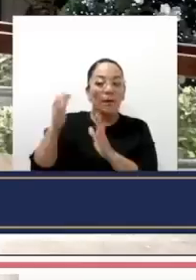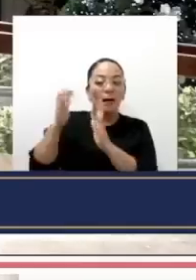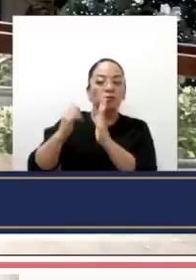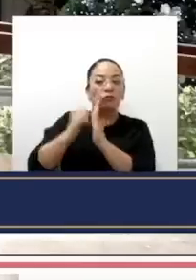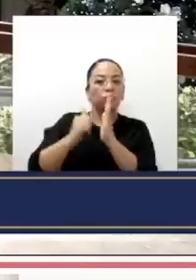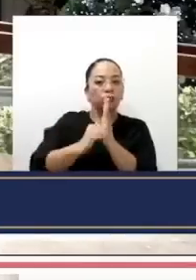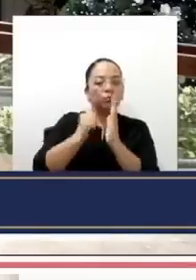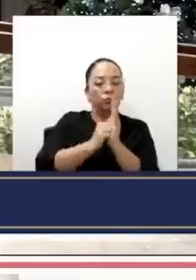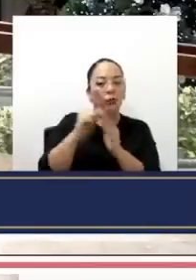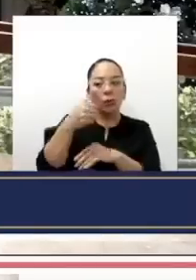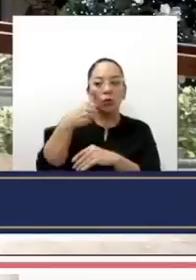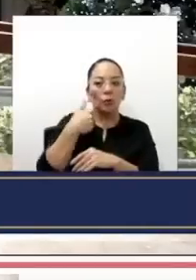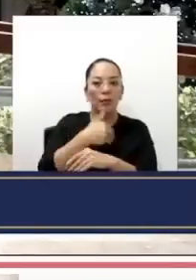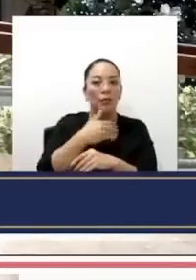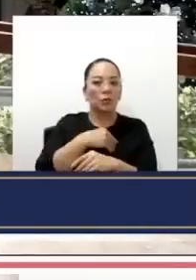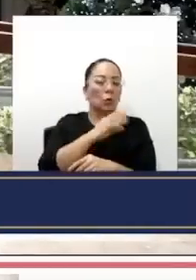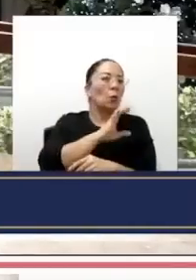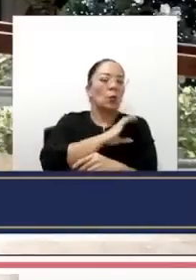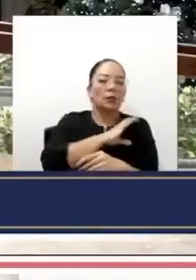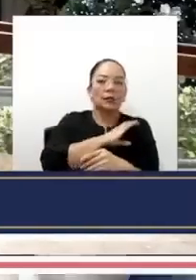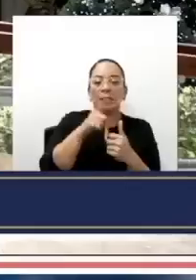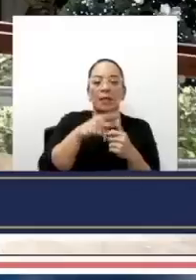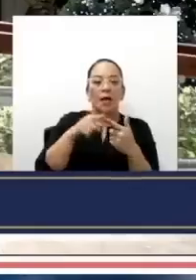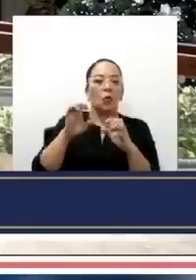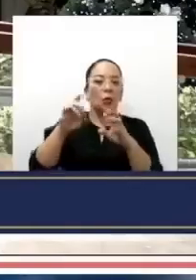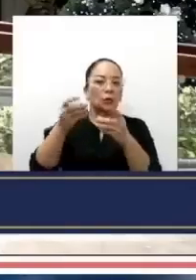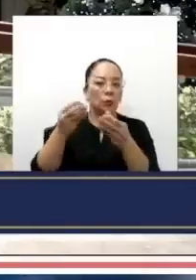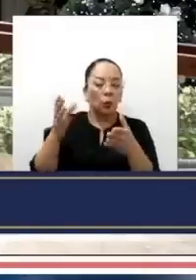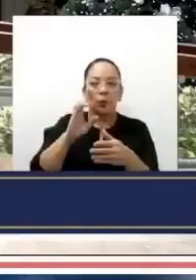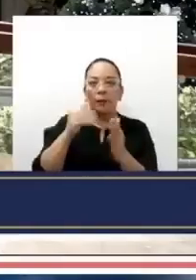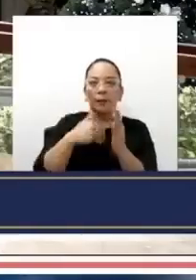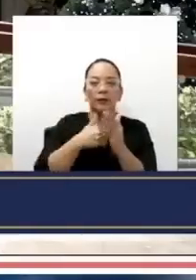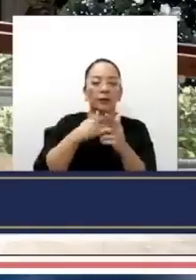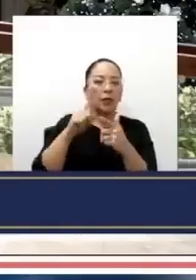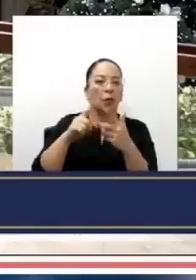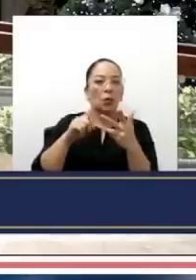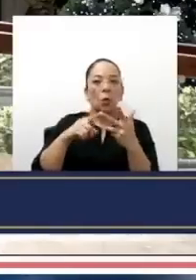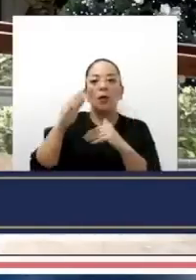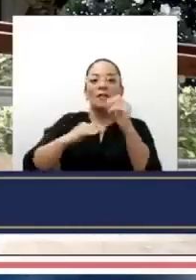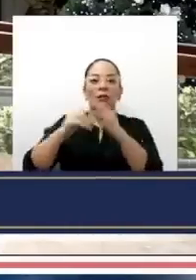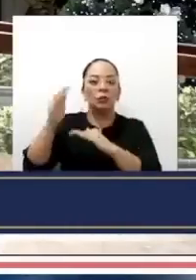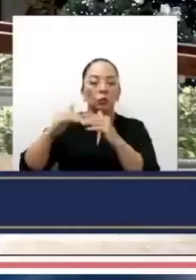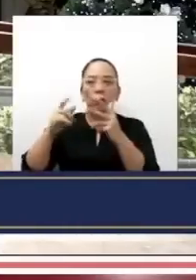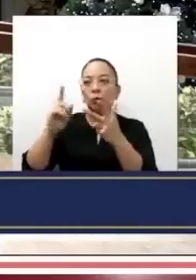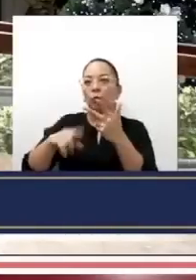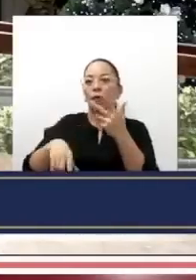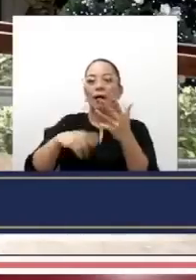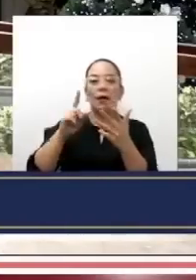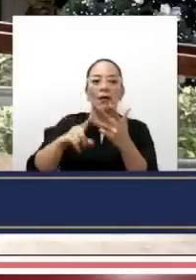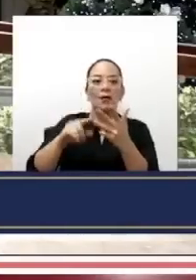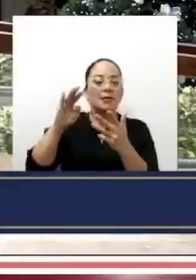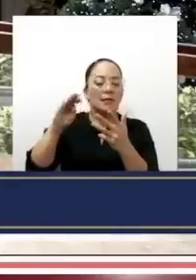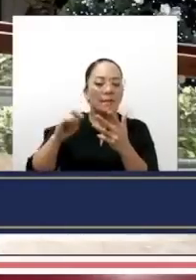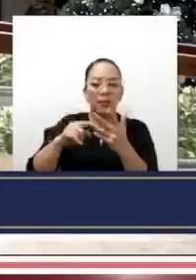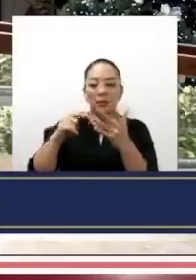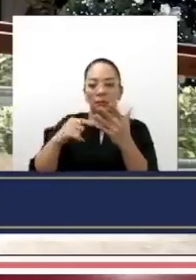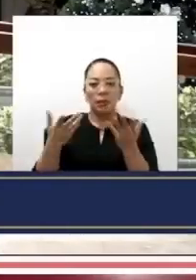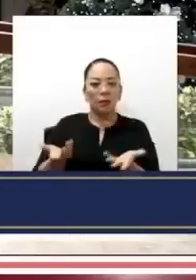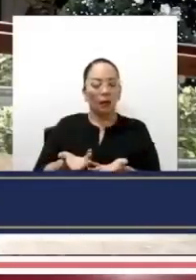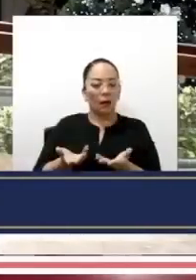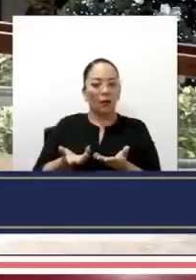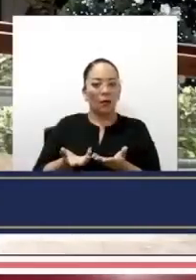gobierno, policía, educación pública, infraestructura, IMAS, etcétera,